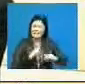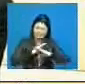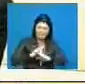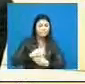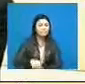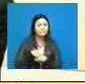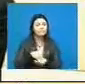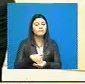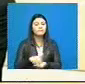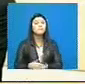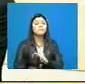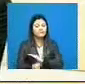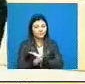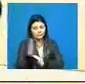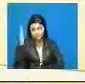Sigamos.